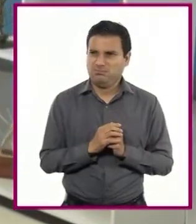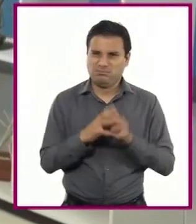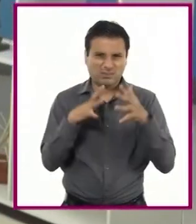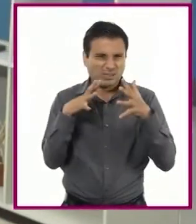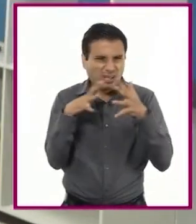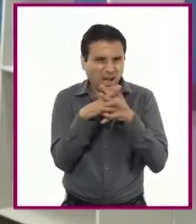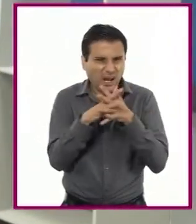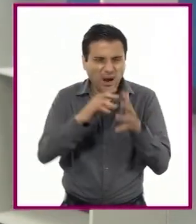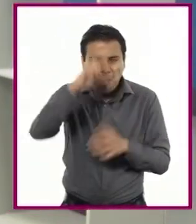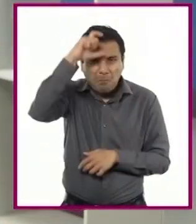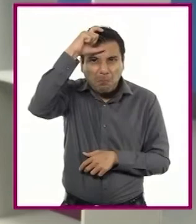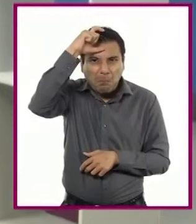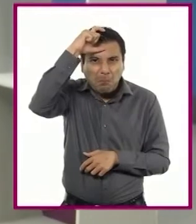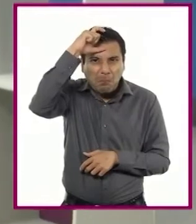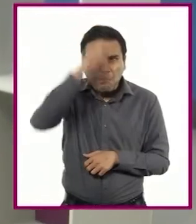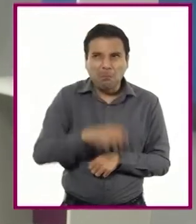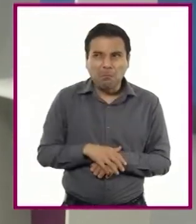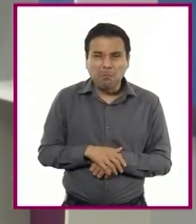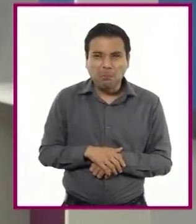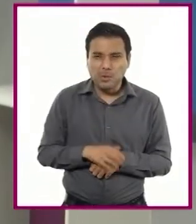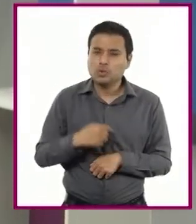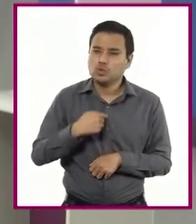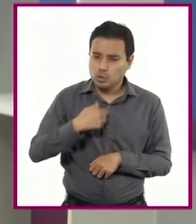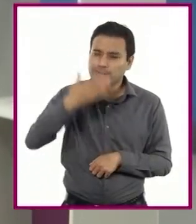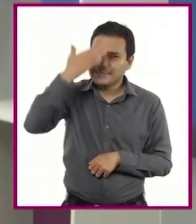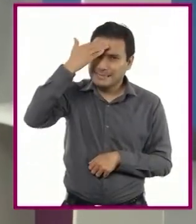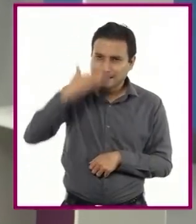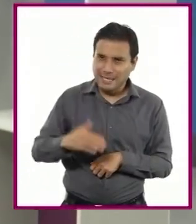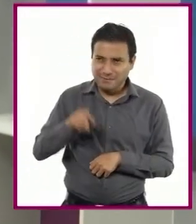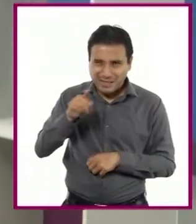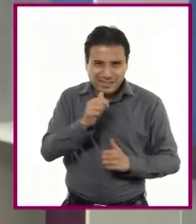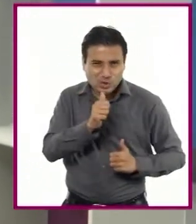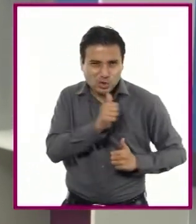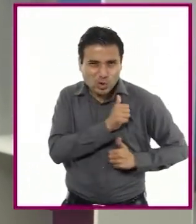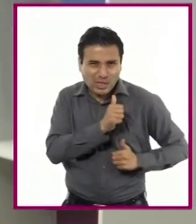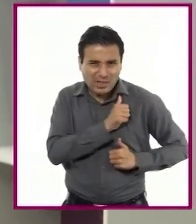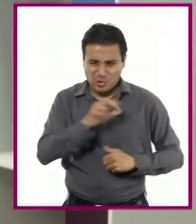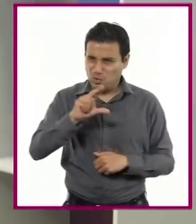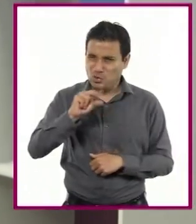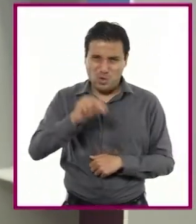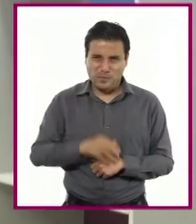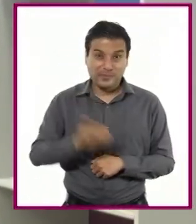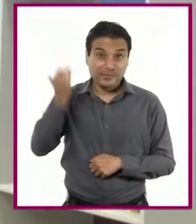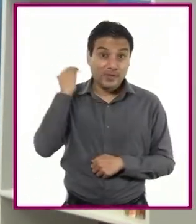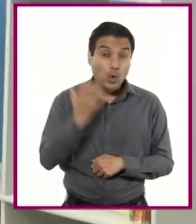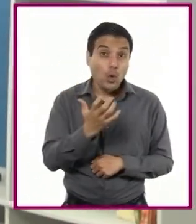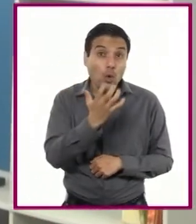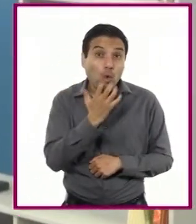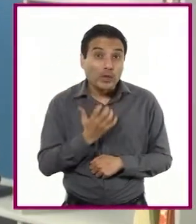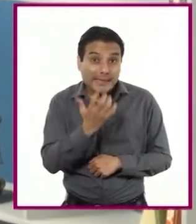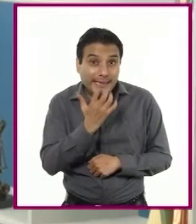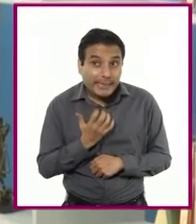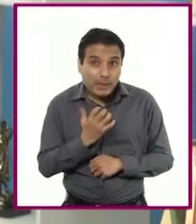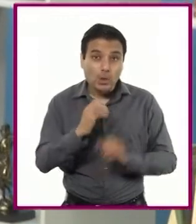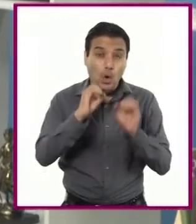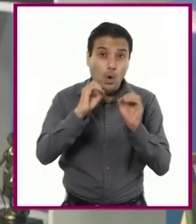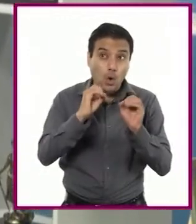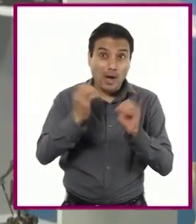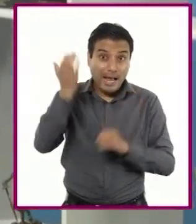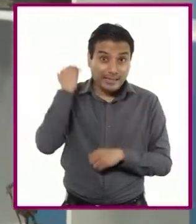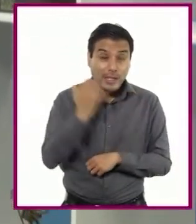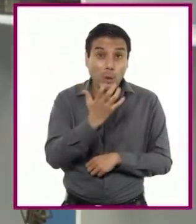preguntaba. Sabía que él no había sido soldado, ni en Israel, ni antes de su llegada a